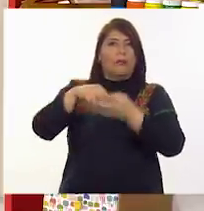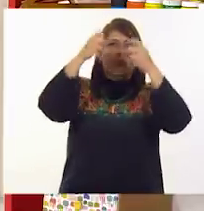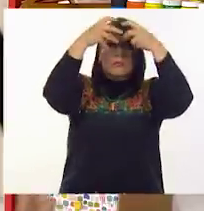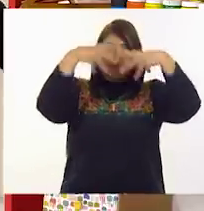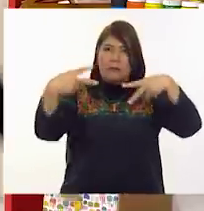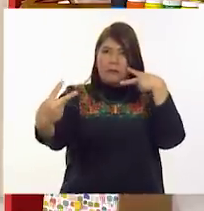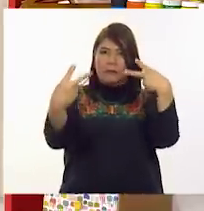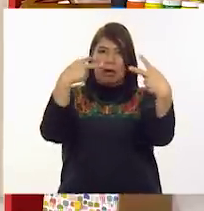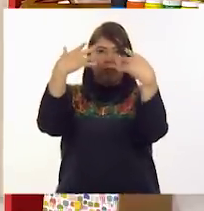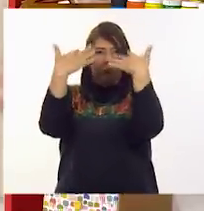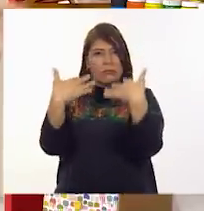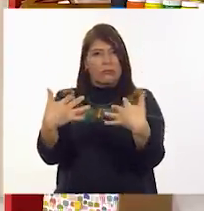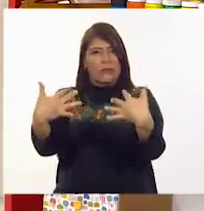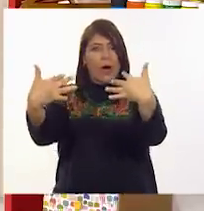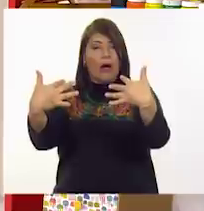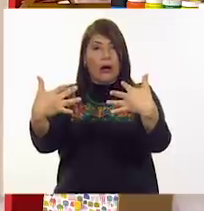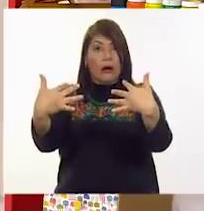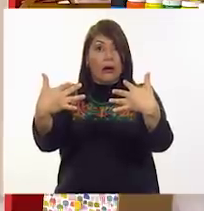La vemos